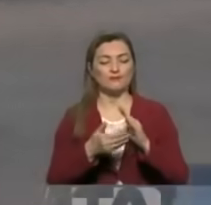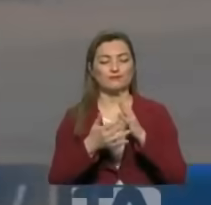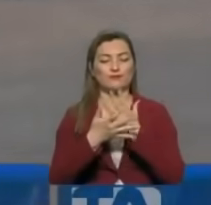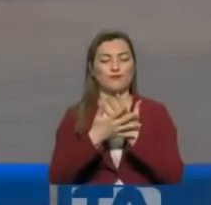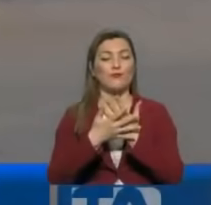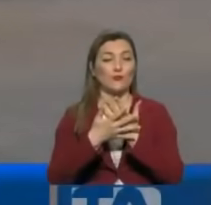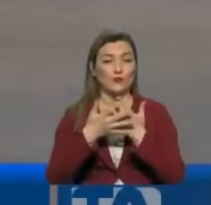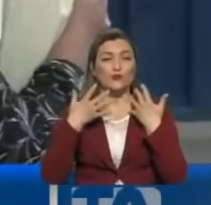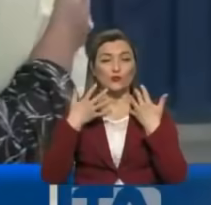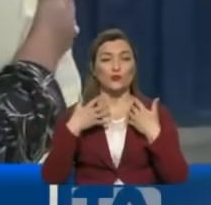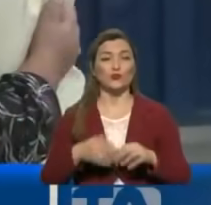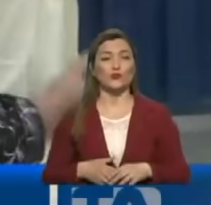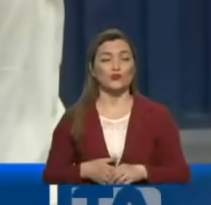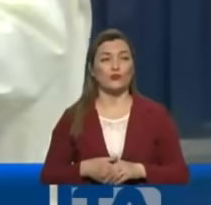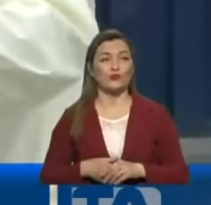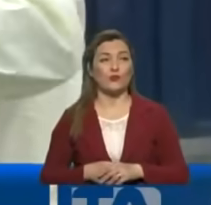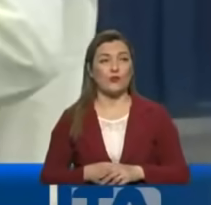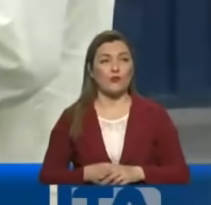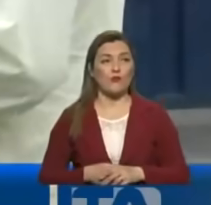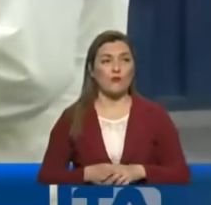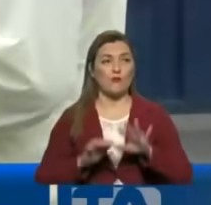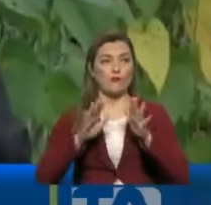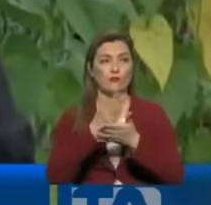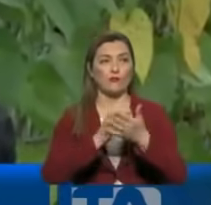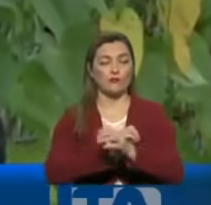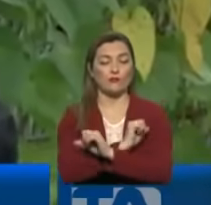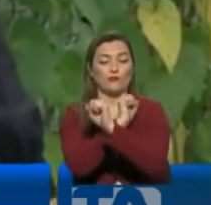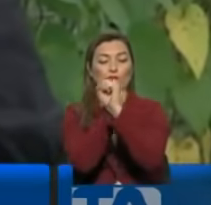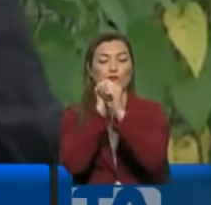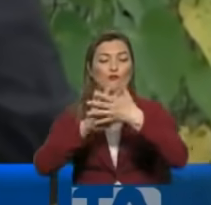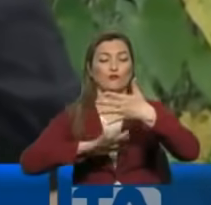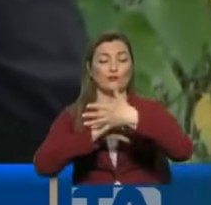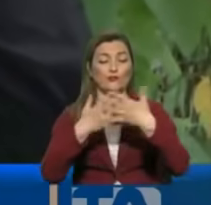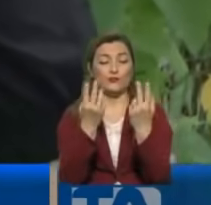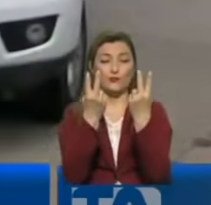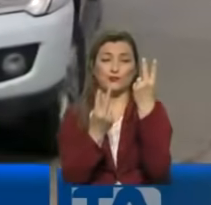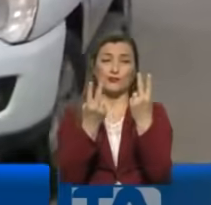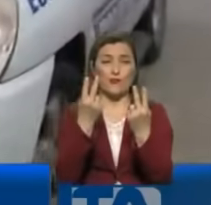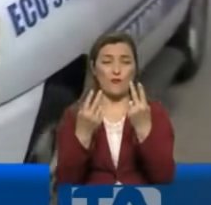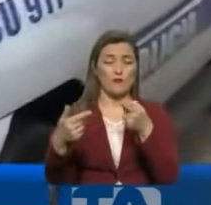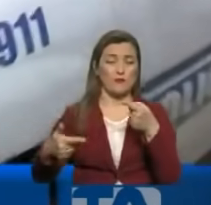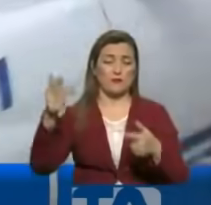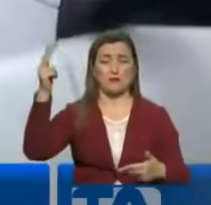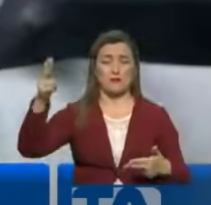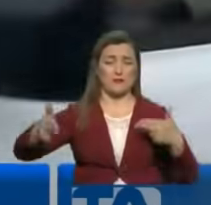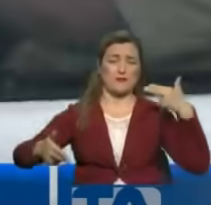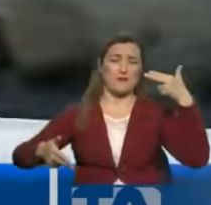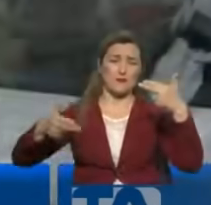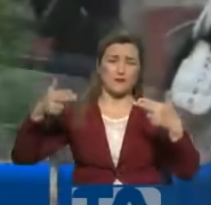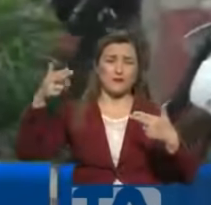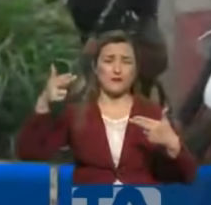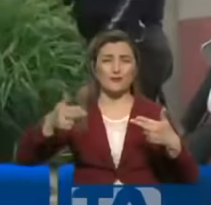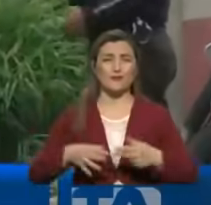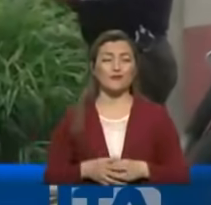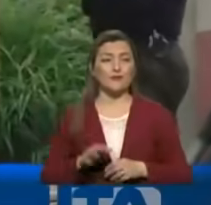del Litoral en Guayaquil. Cerca de las 10:30 de la mañana, en pleno horario de visita, se empezaron a escuchar disparos. De